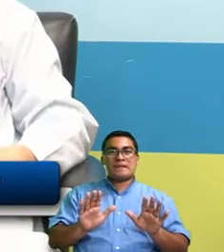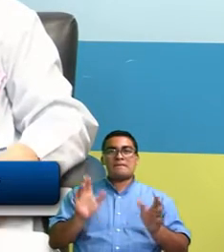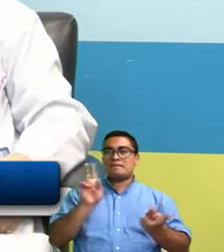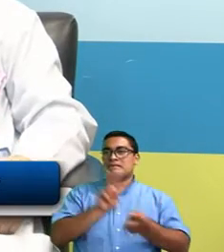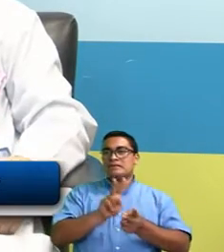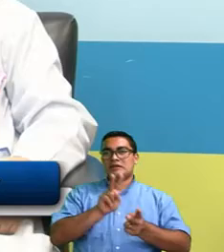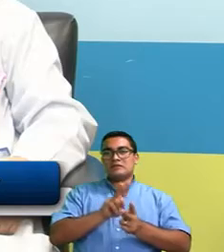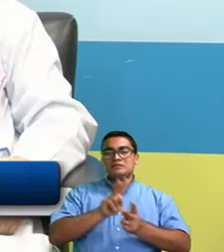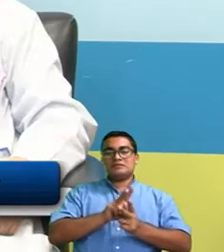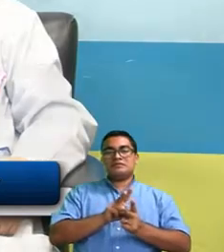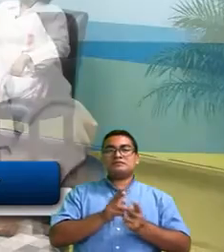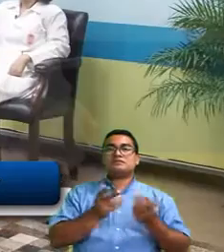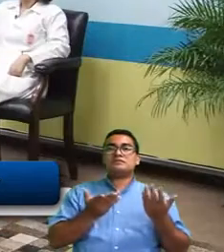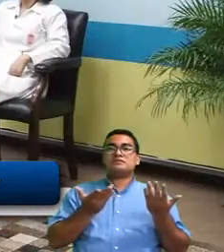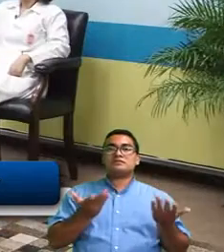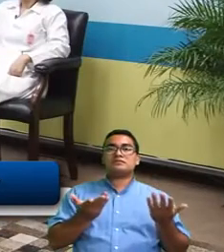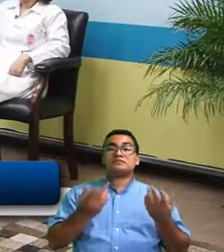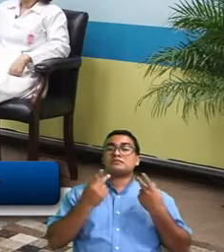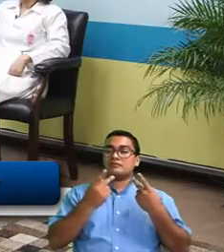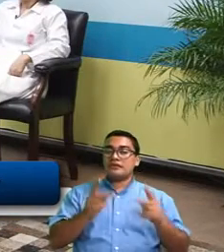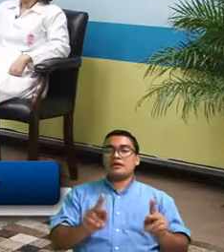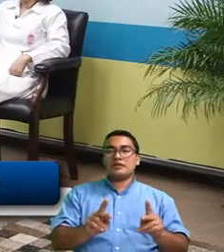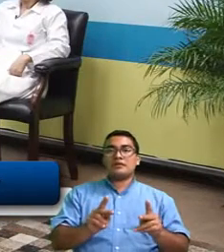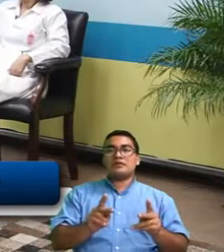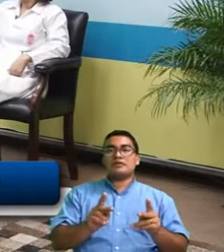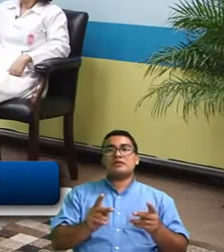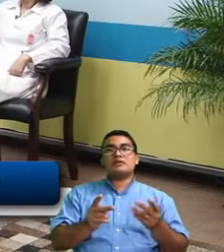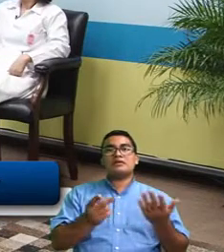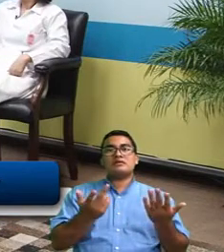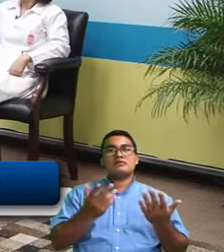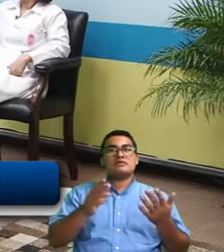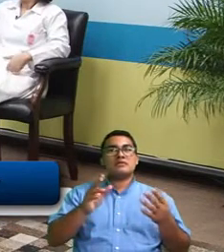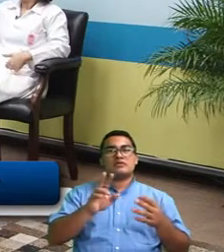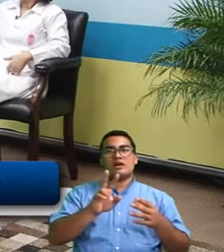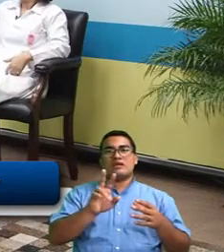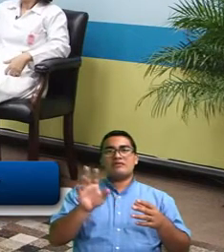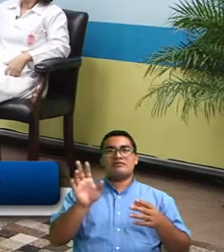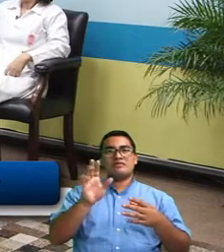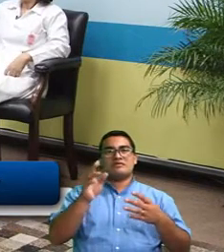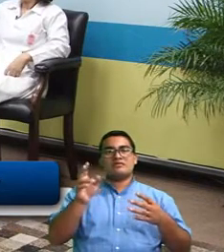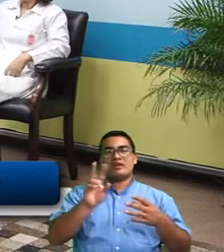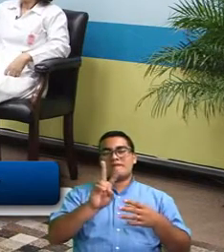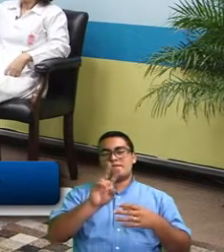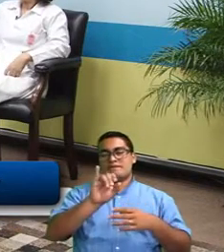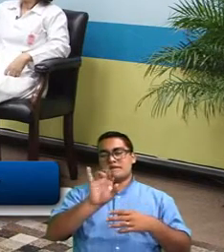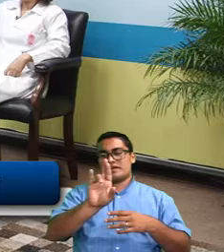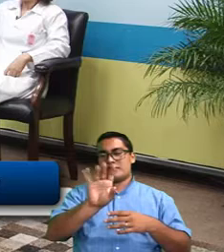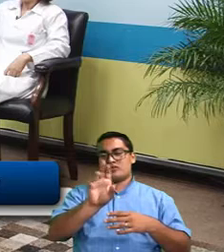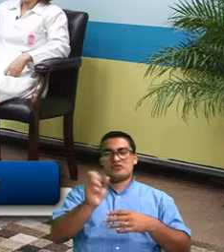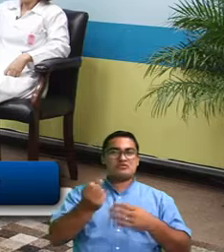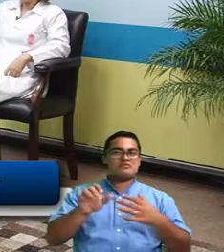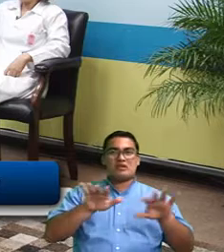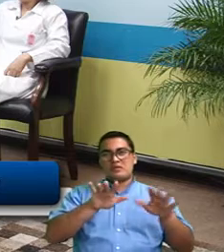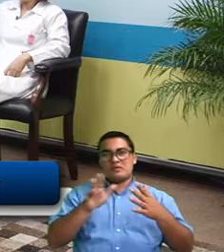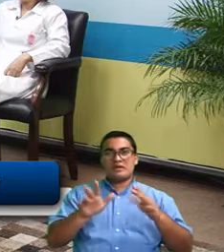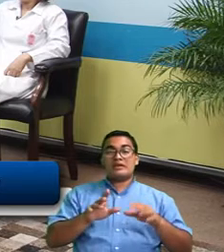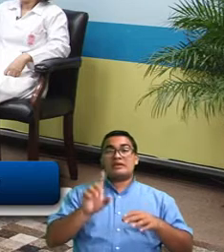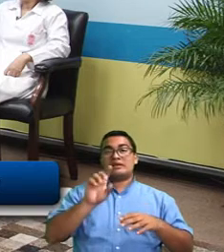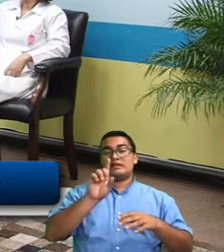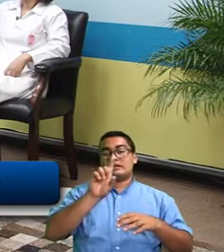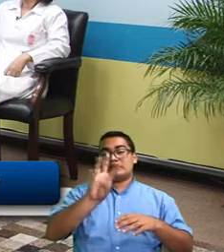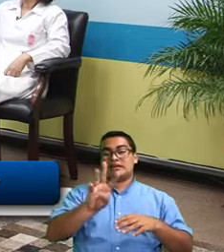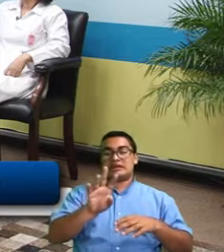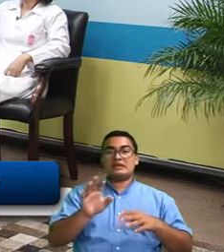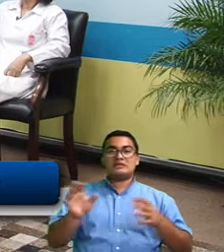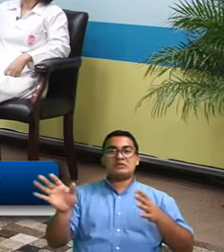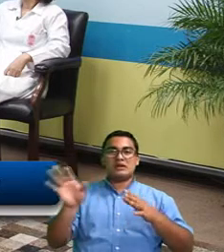de una relación sexual, pero pues hay 200 tipos de virus y no todos los virus causan cáncer. Hay solamente 13 tipos que